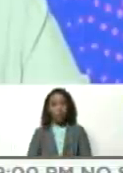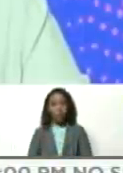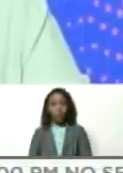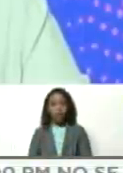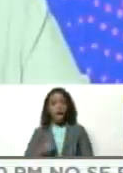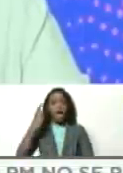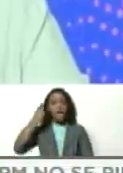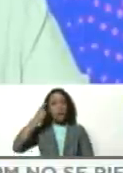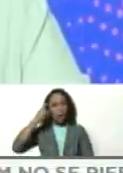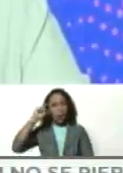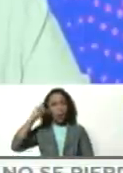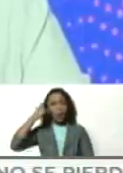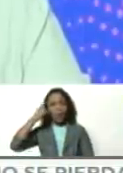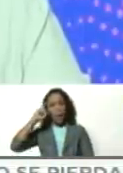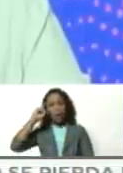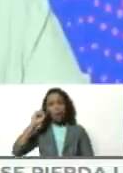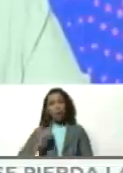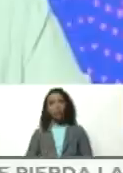recordando